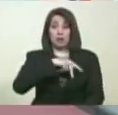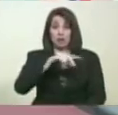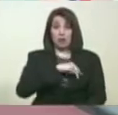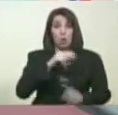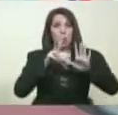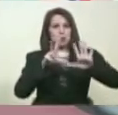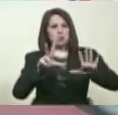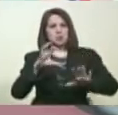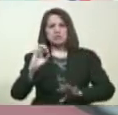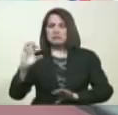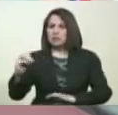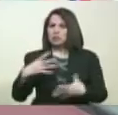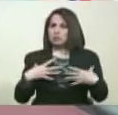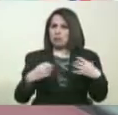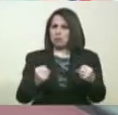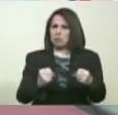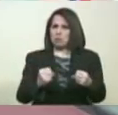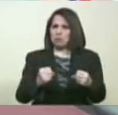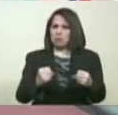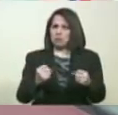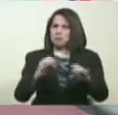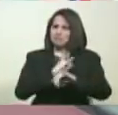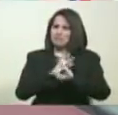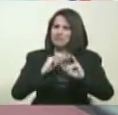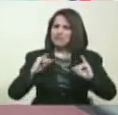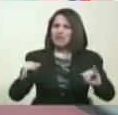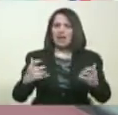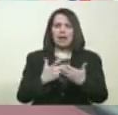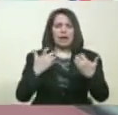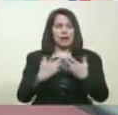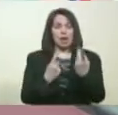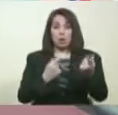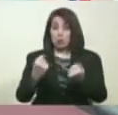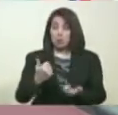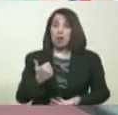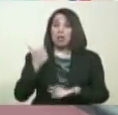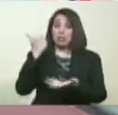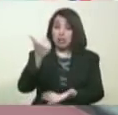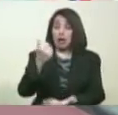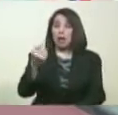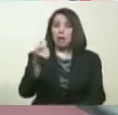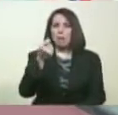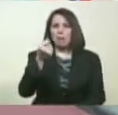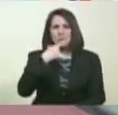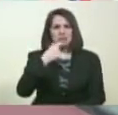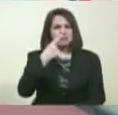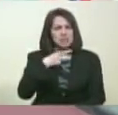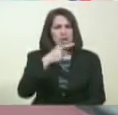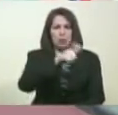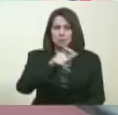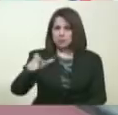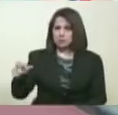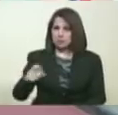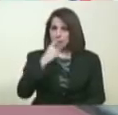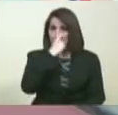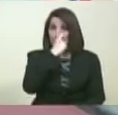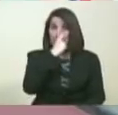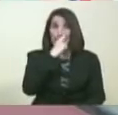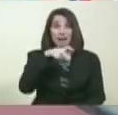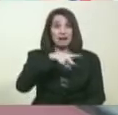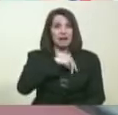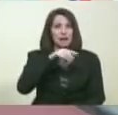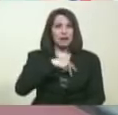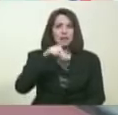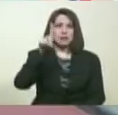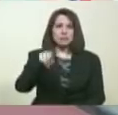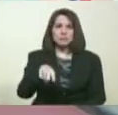800 salud para mitigar la guerra económica y que la gente le llegue su medicina. Sí, con el carnet de la patria es que creé